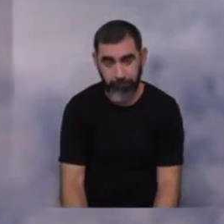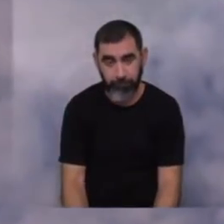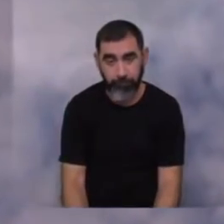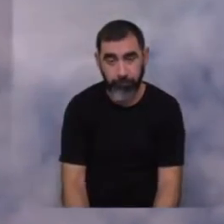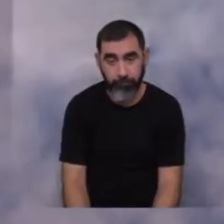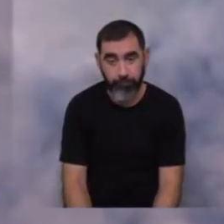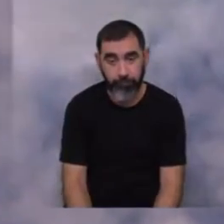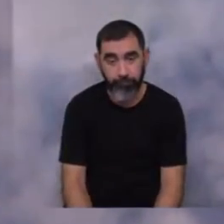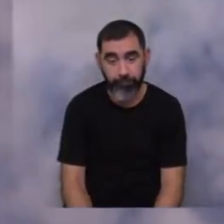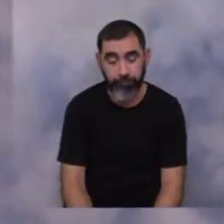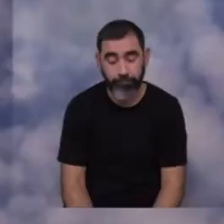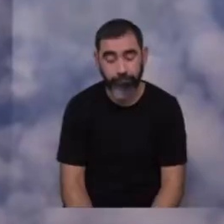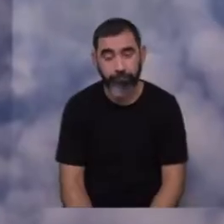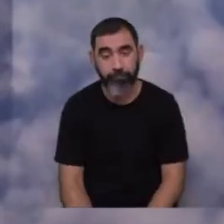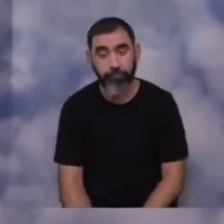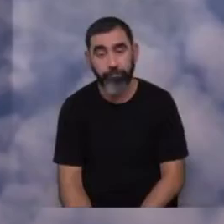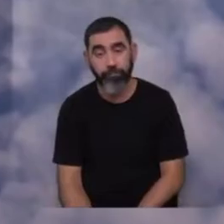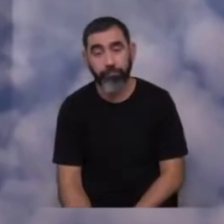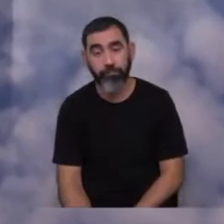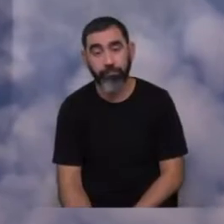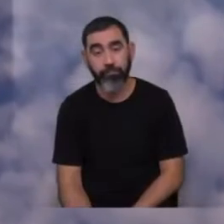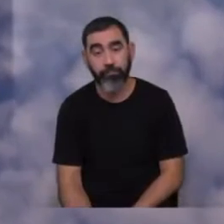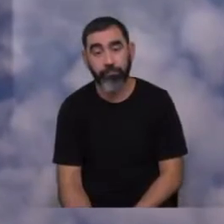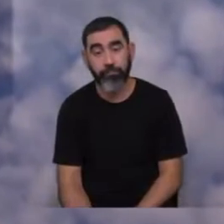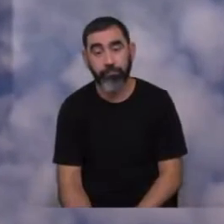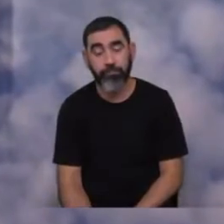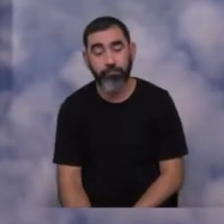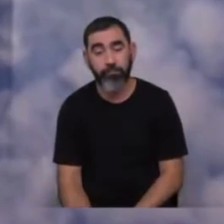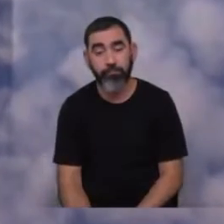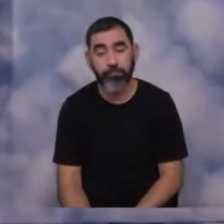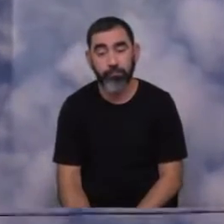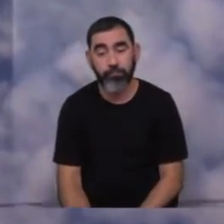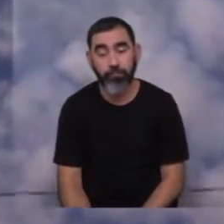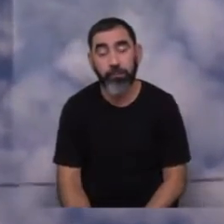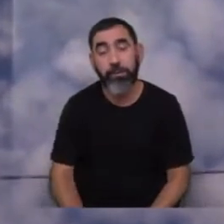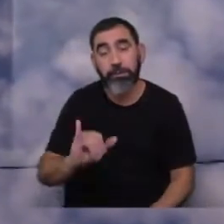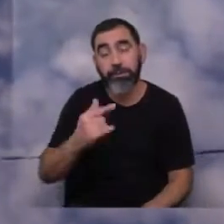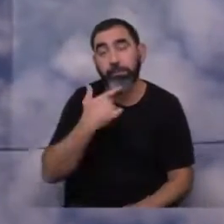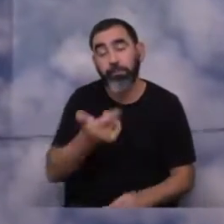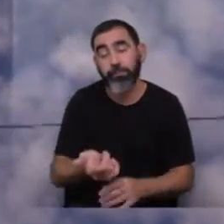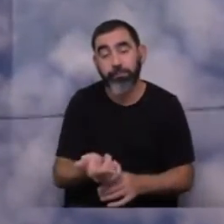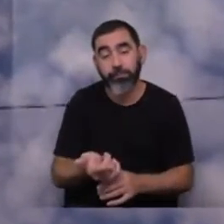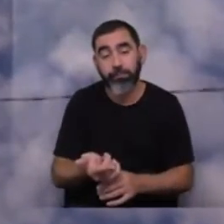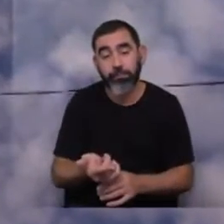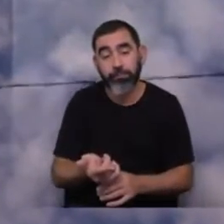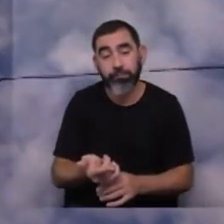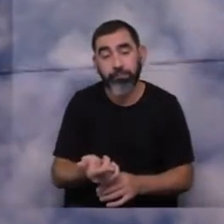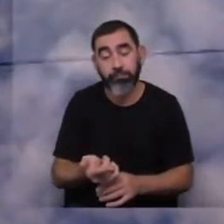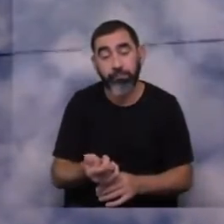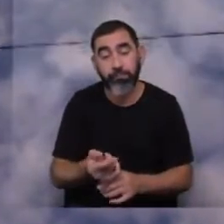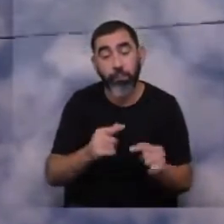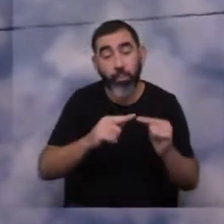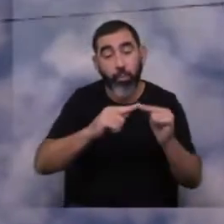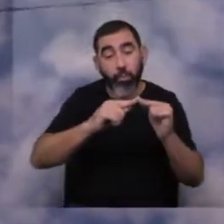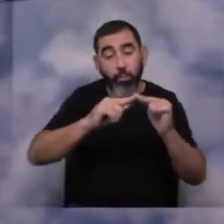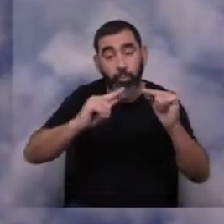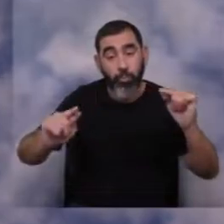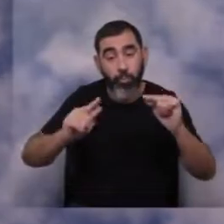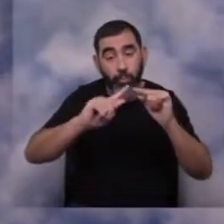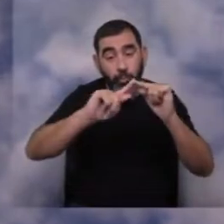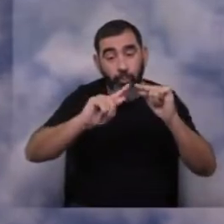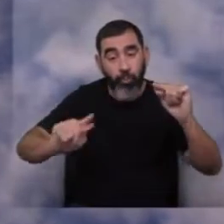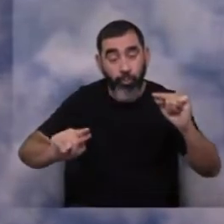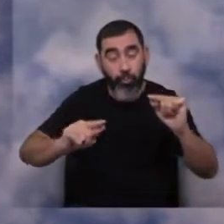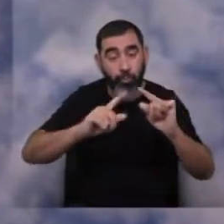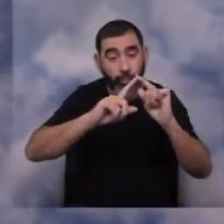Si se regenera una impulso de corriente en esa línea de